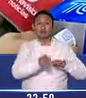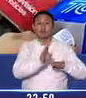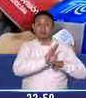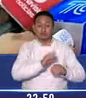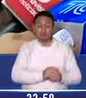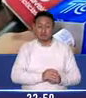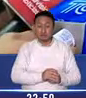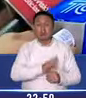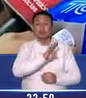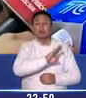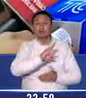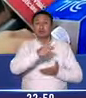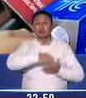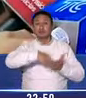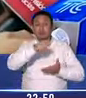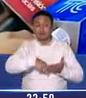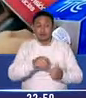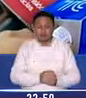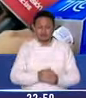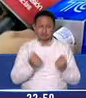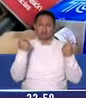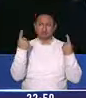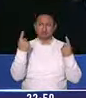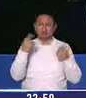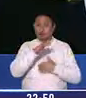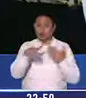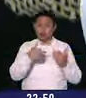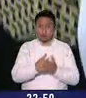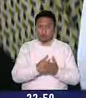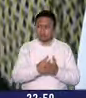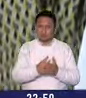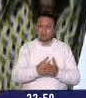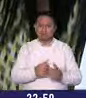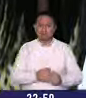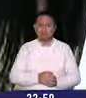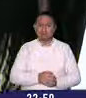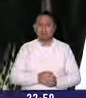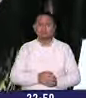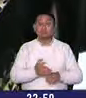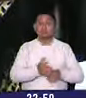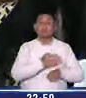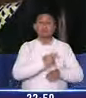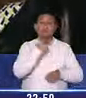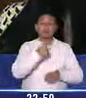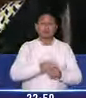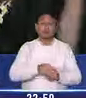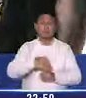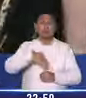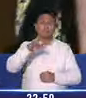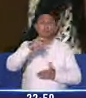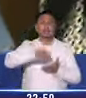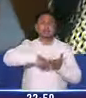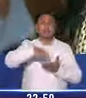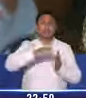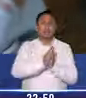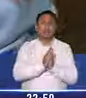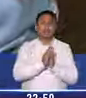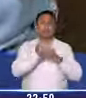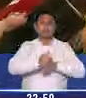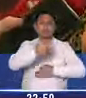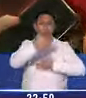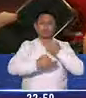necesitan 46 firmas. ¡Qué sorpresa! Hoy no todos firmaron. Esto porque en un inicio se habló de un número mayor de firmas para solicitar el juicio